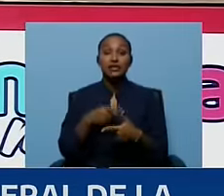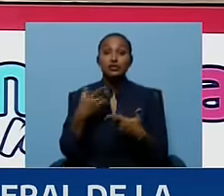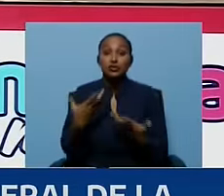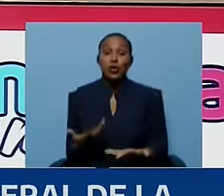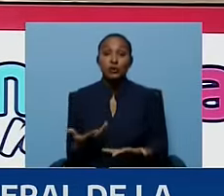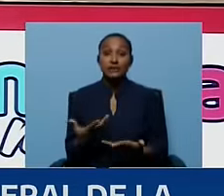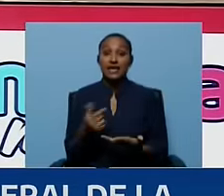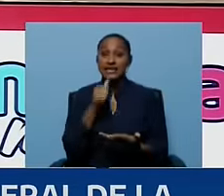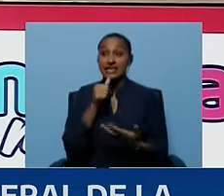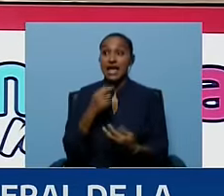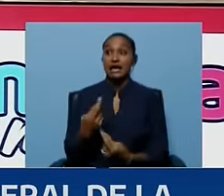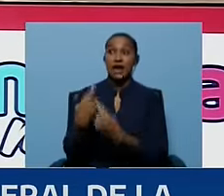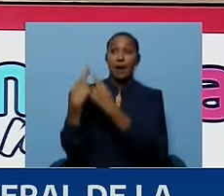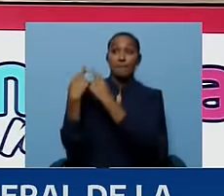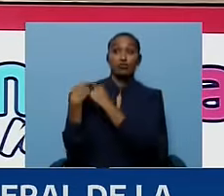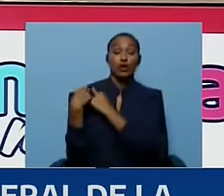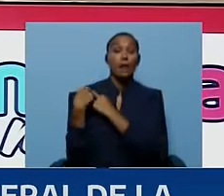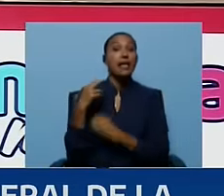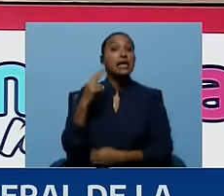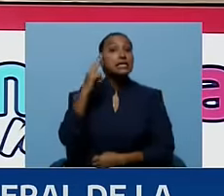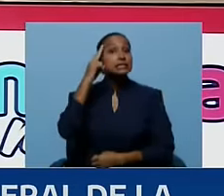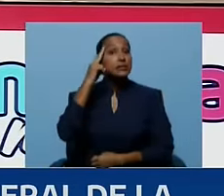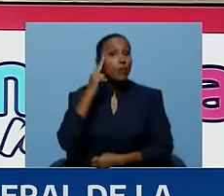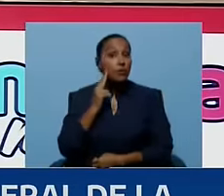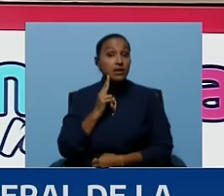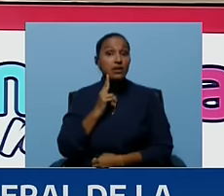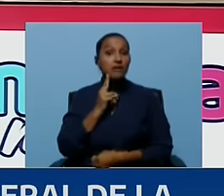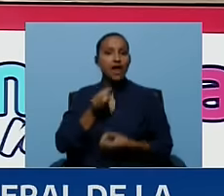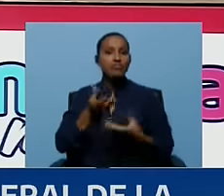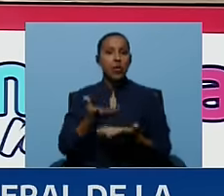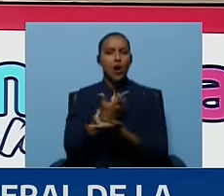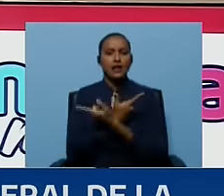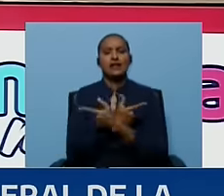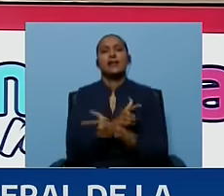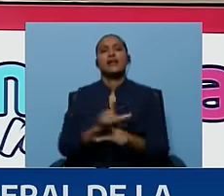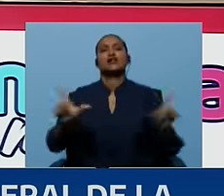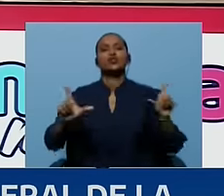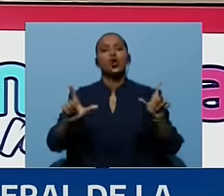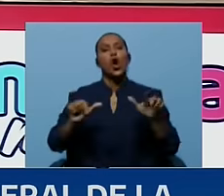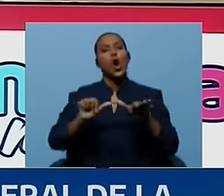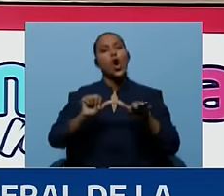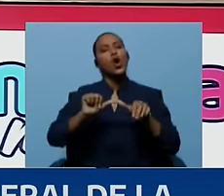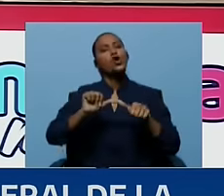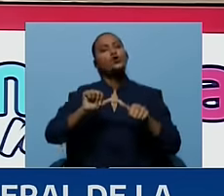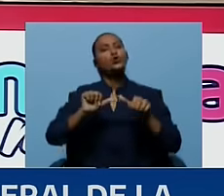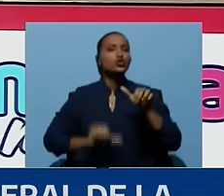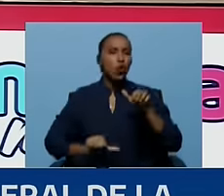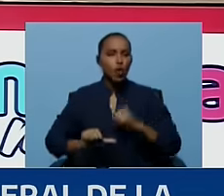la responsabilidad de liberar el sur de Venezuela, nuestra Guayana,